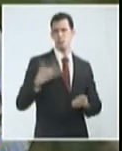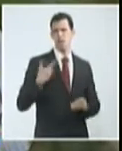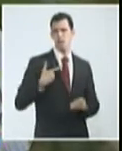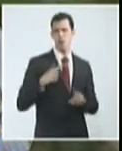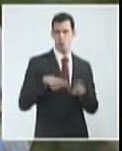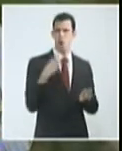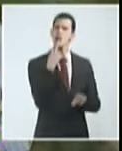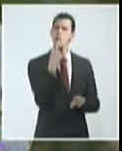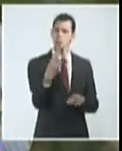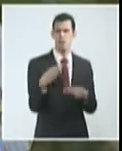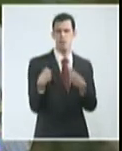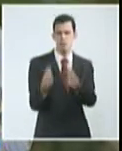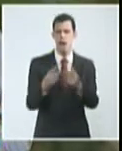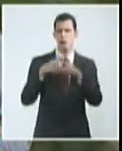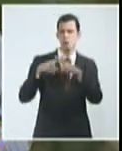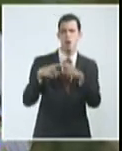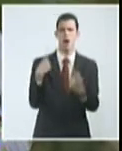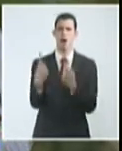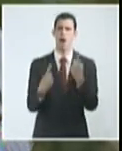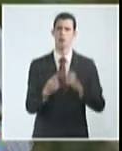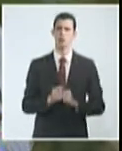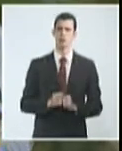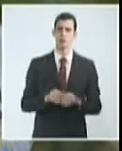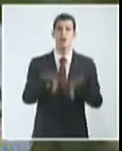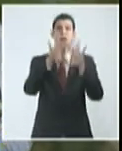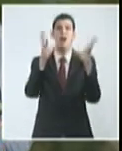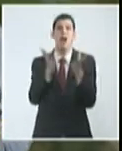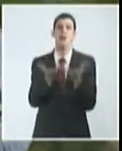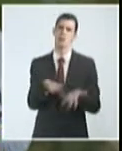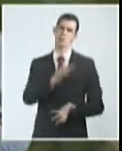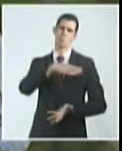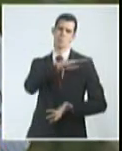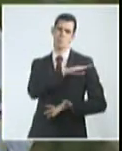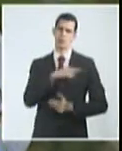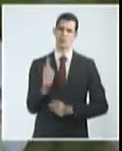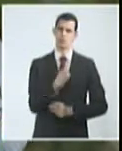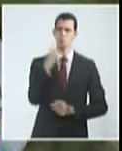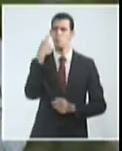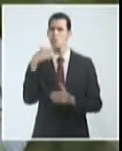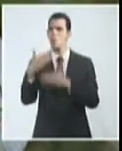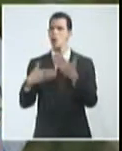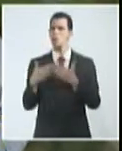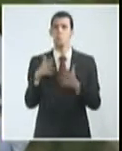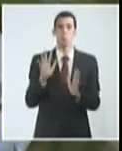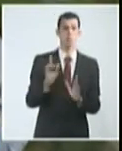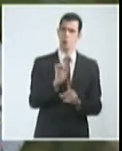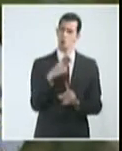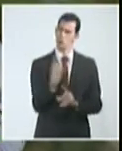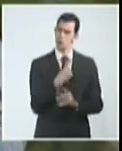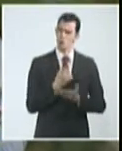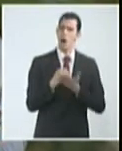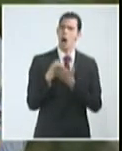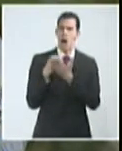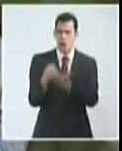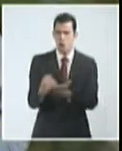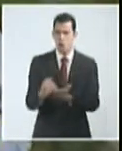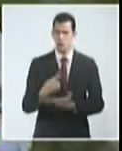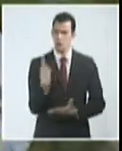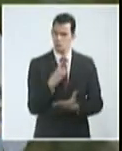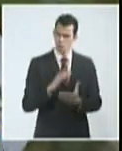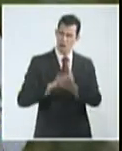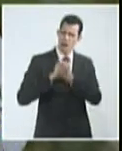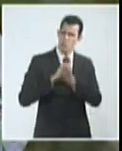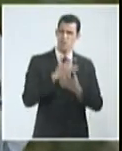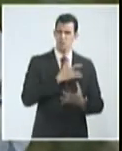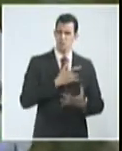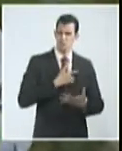paz, somos una nación de solidaridad, somos una nación de amistad. Y esa nación defiende un